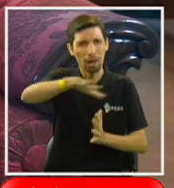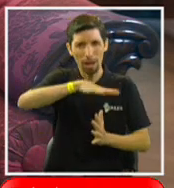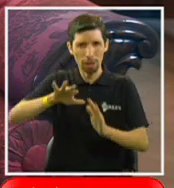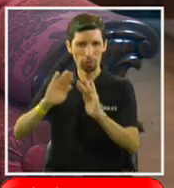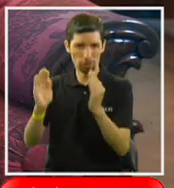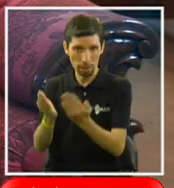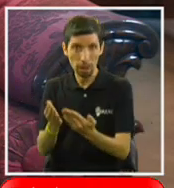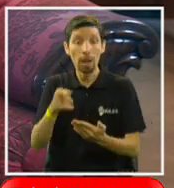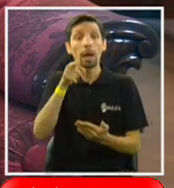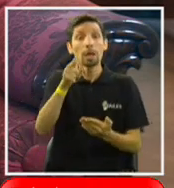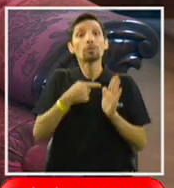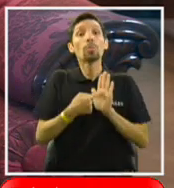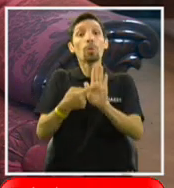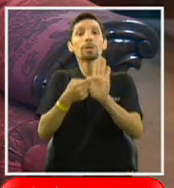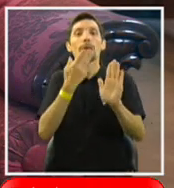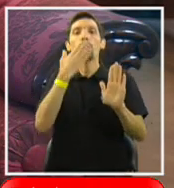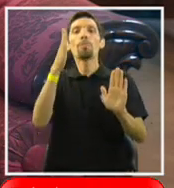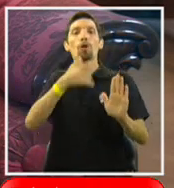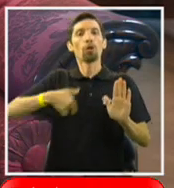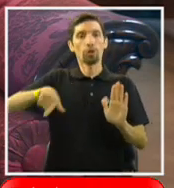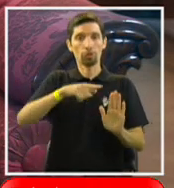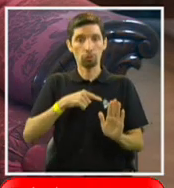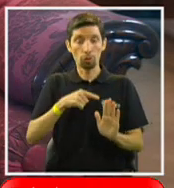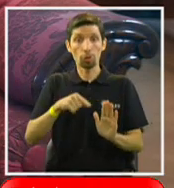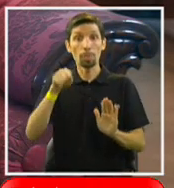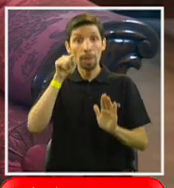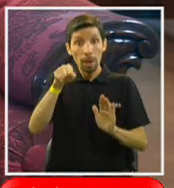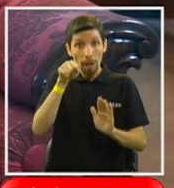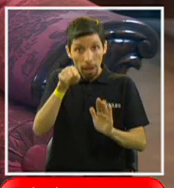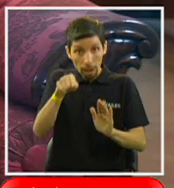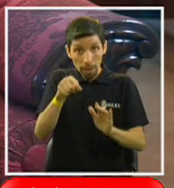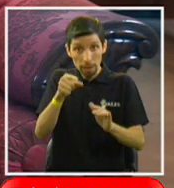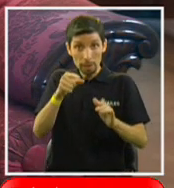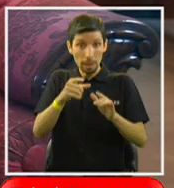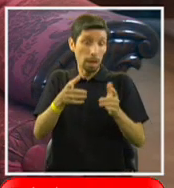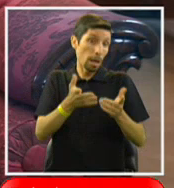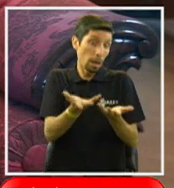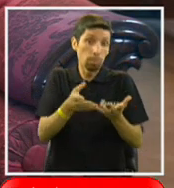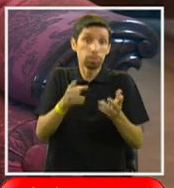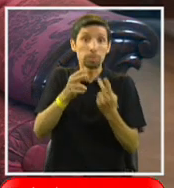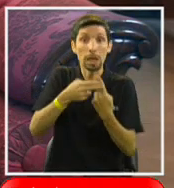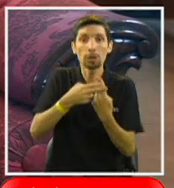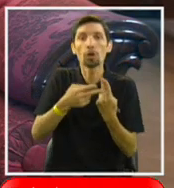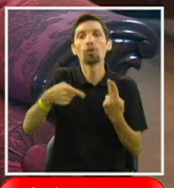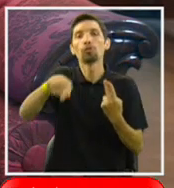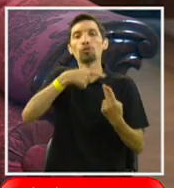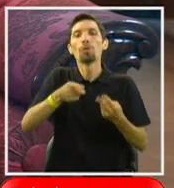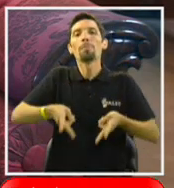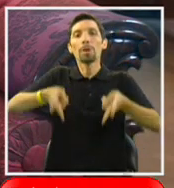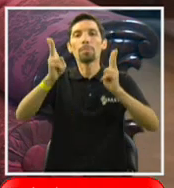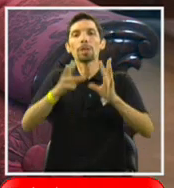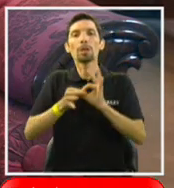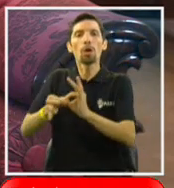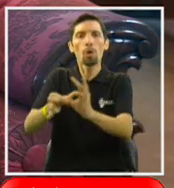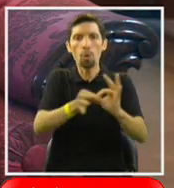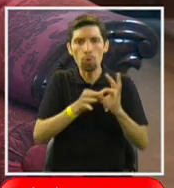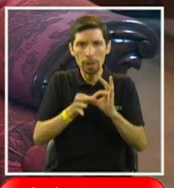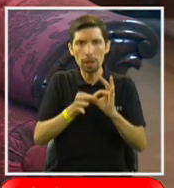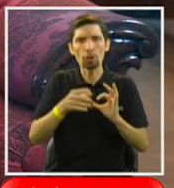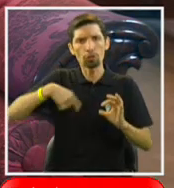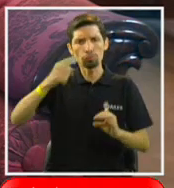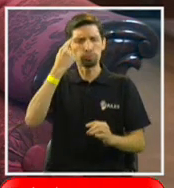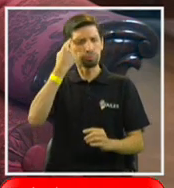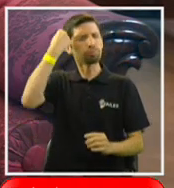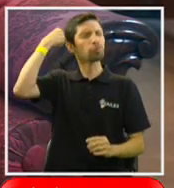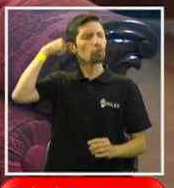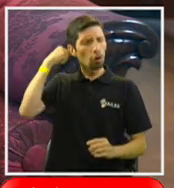lo mejor de nosotros esta cruzada nos ha permitido mantenernos unidos ser conscientes